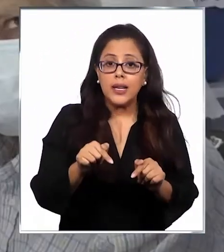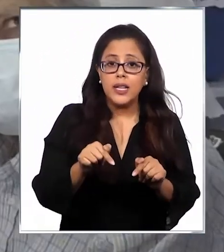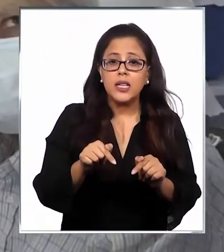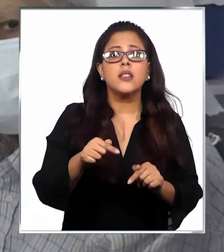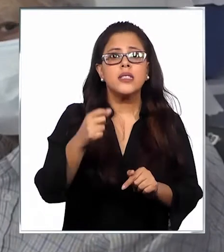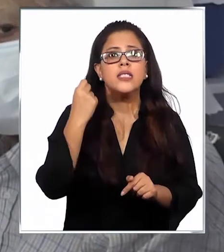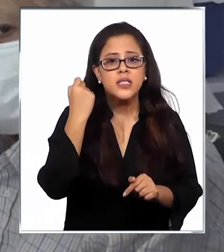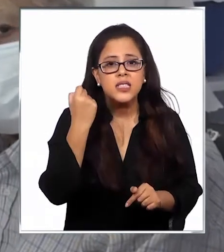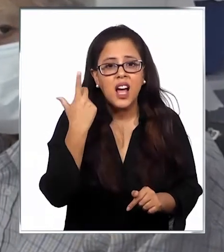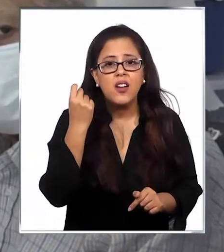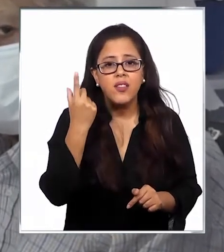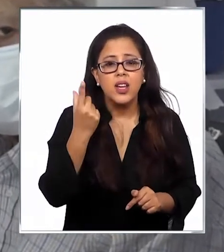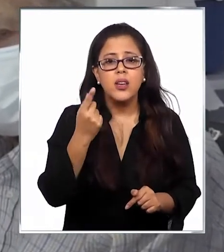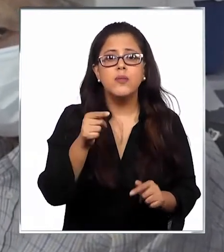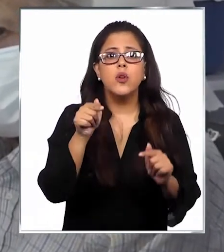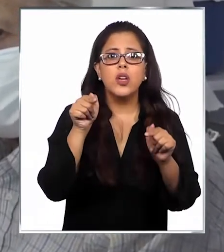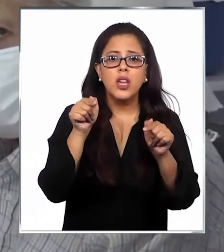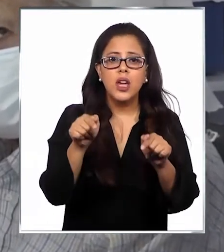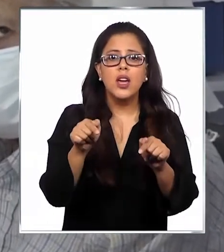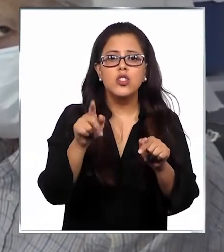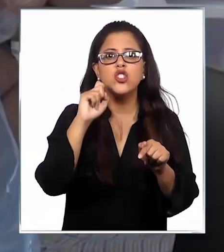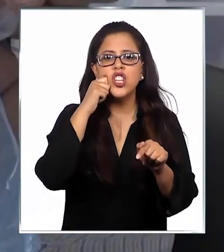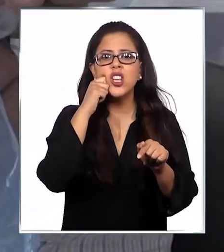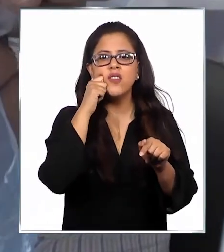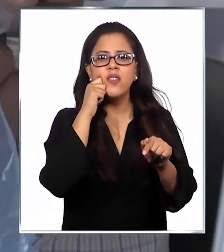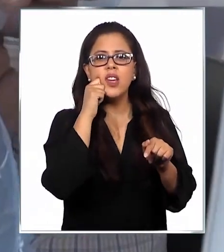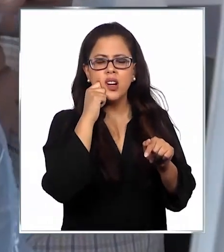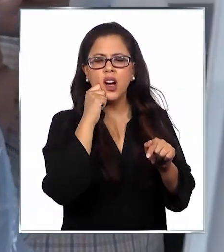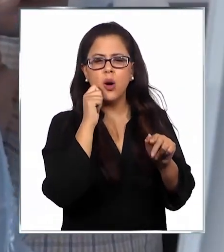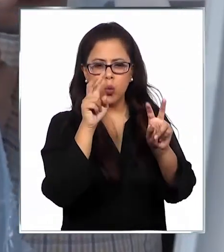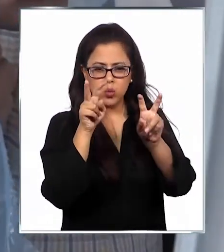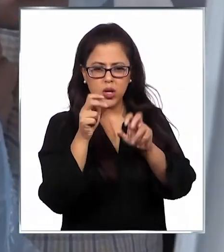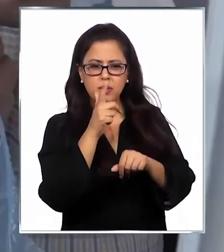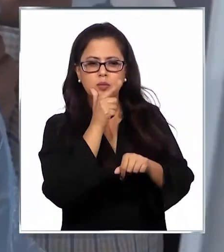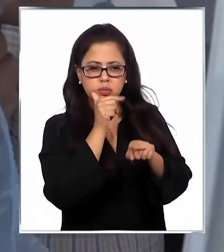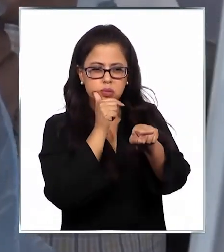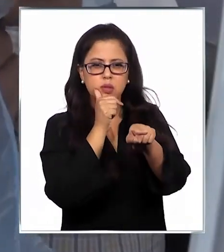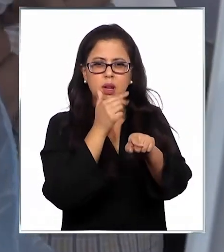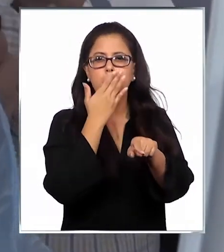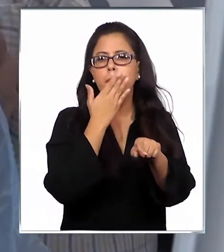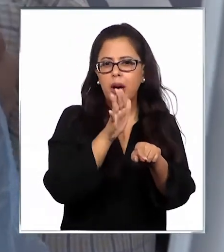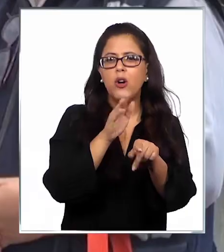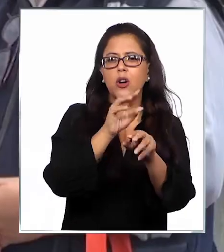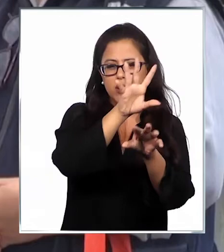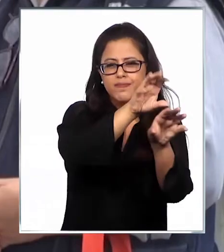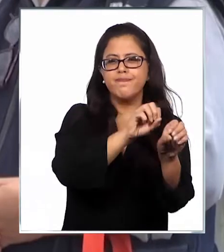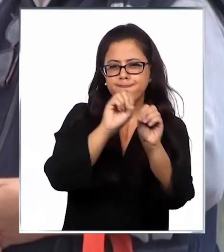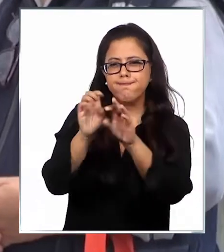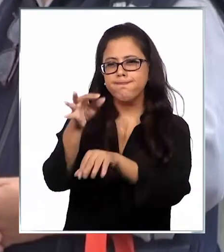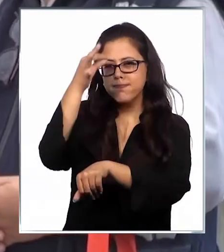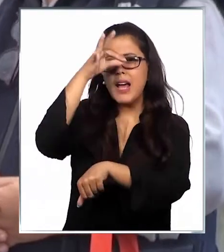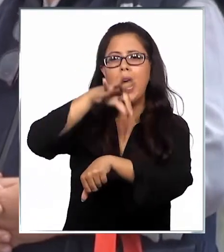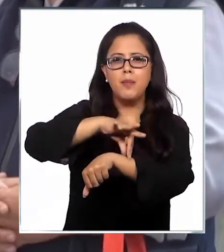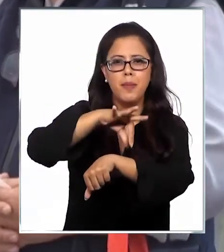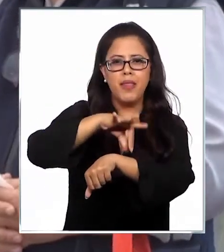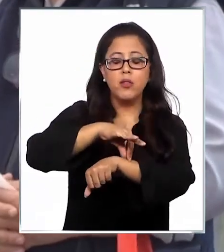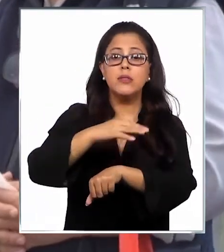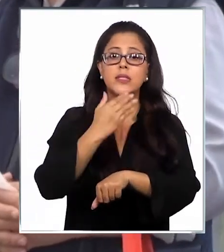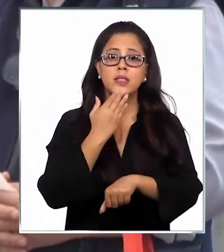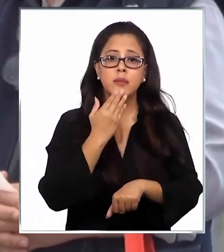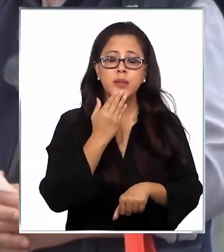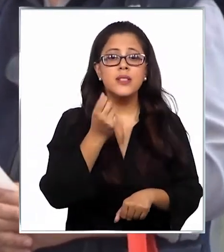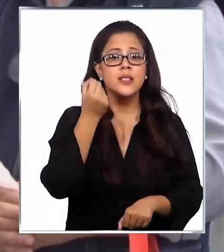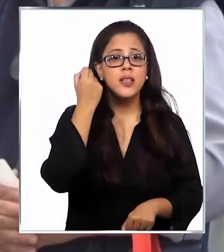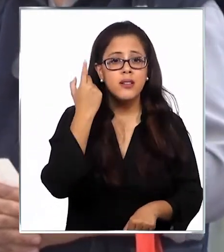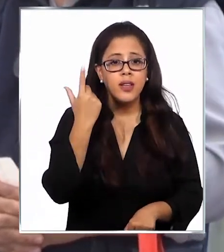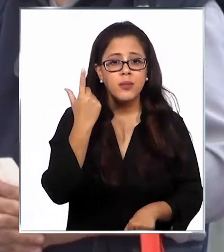sabemos que van a traer repercusiones en el estado general de la persona y son las cuales uno sugeriría una evaluación médica formal. También sabemos que de